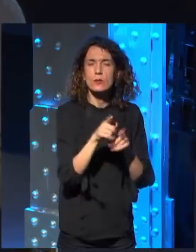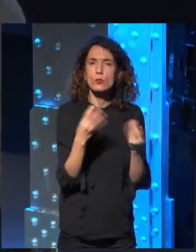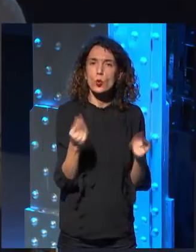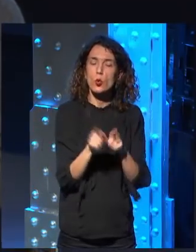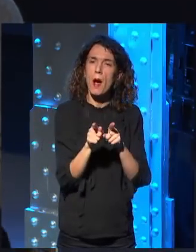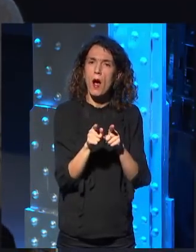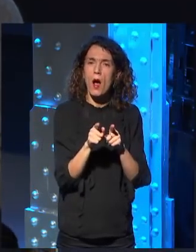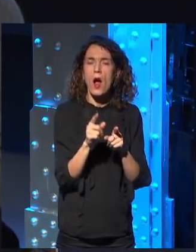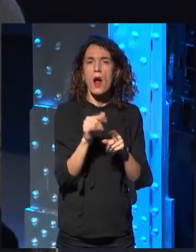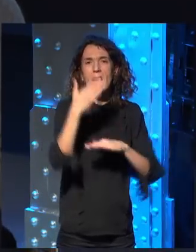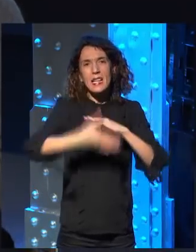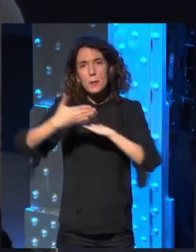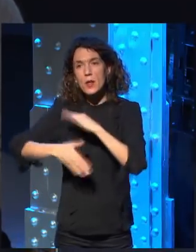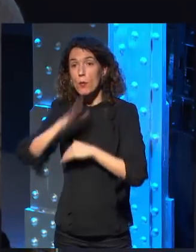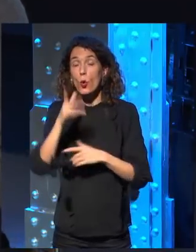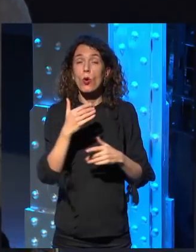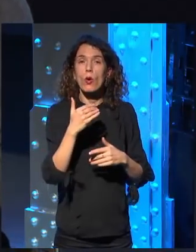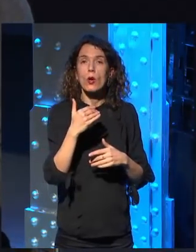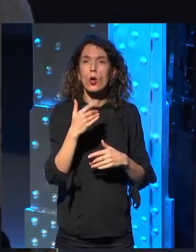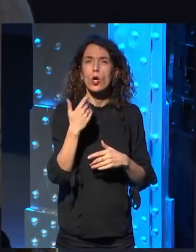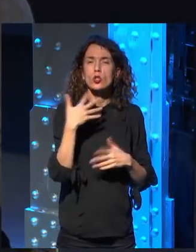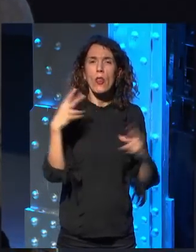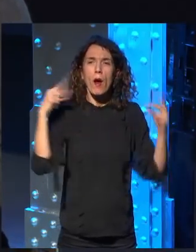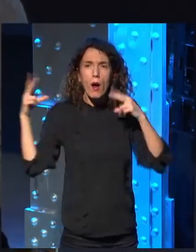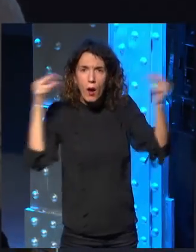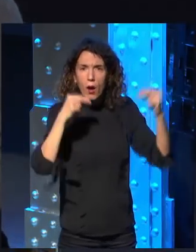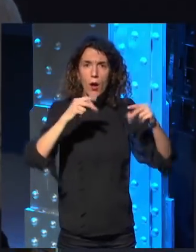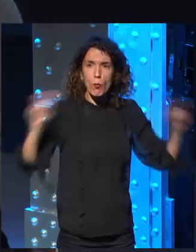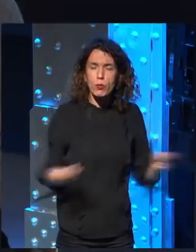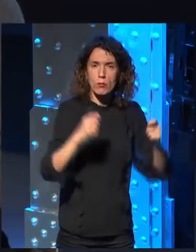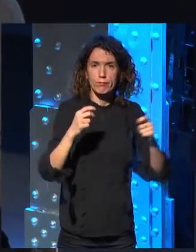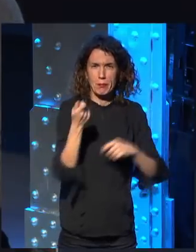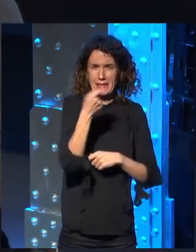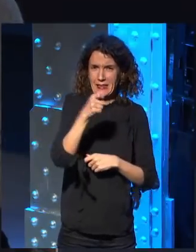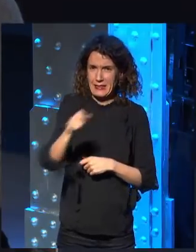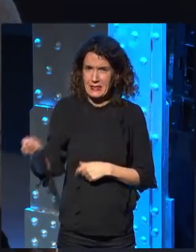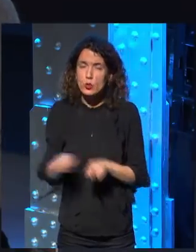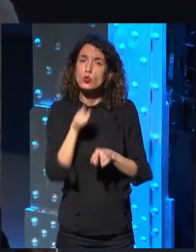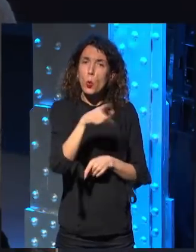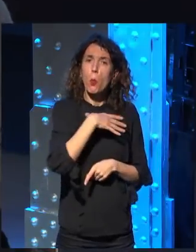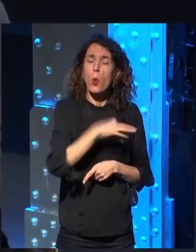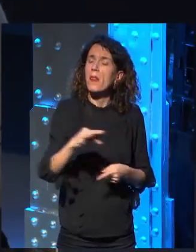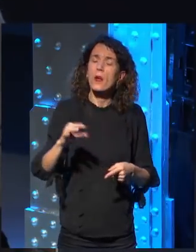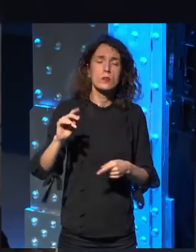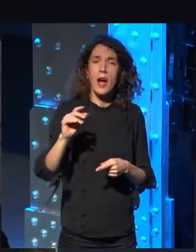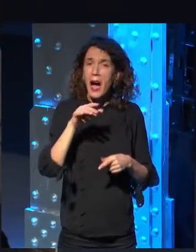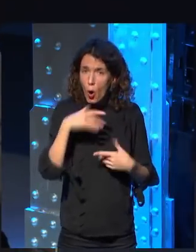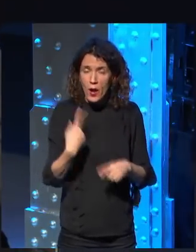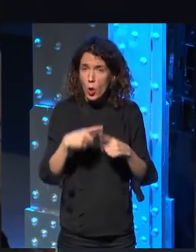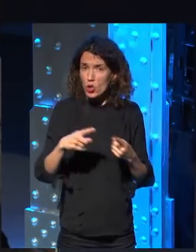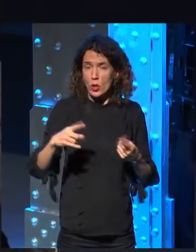más limitada, porque casi todas las voces dicen lo mismo. Casi todas las voces dicen, tú lo puedes tener todo ahora